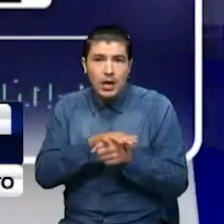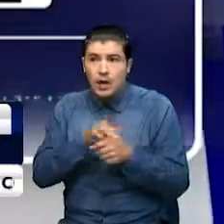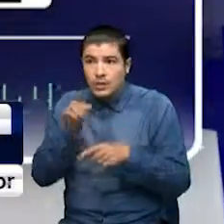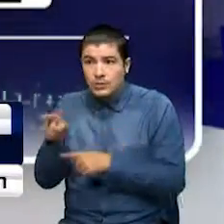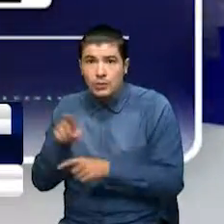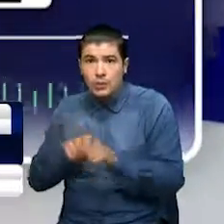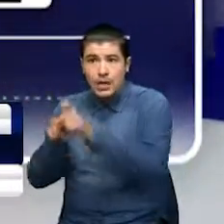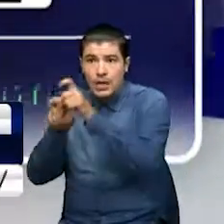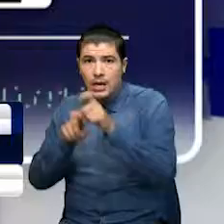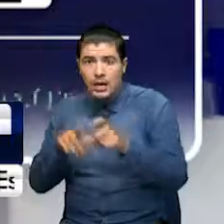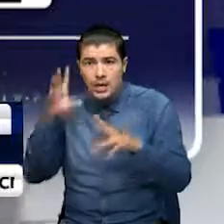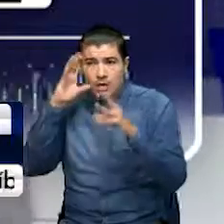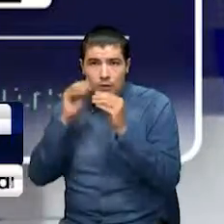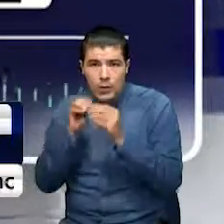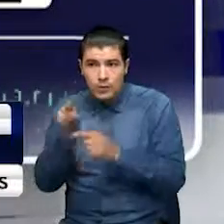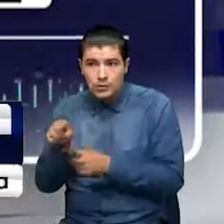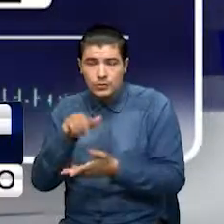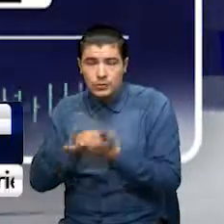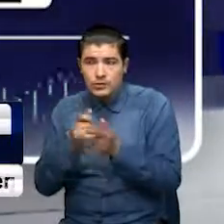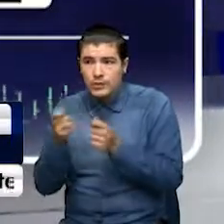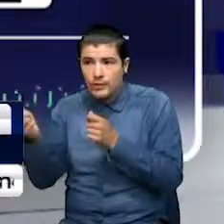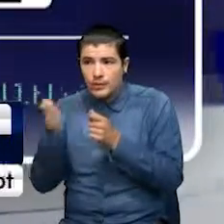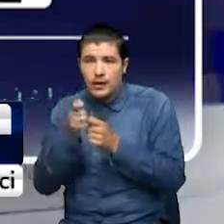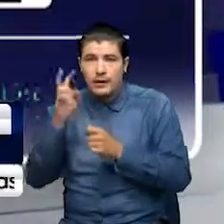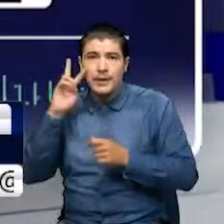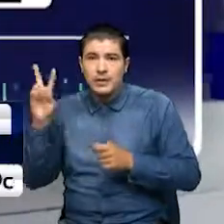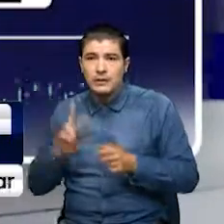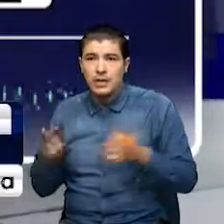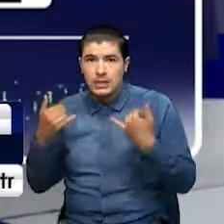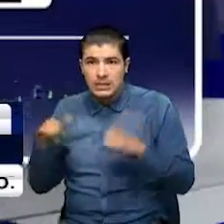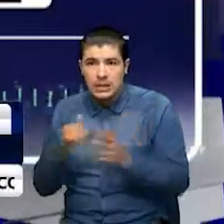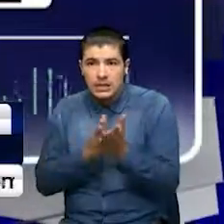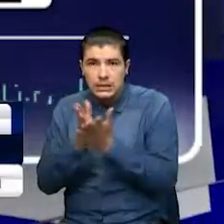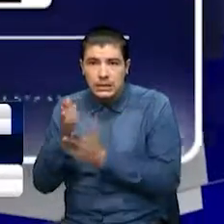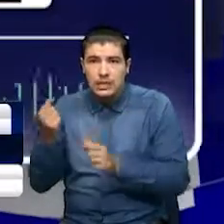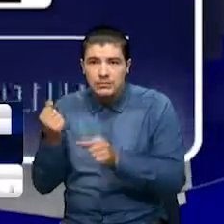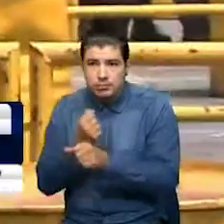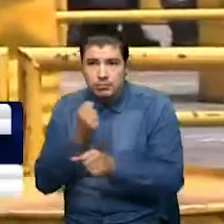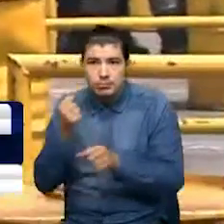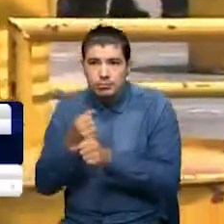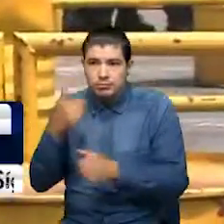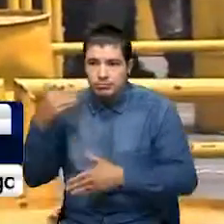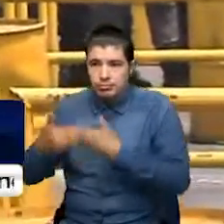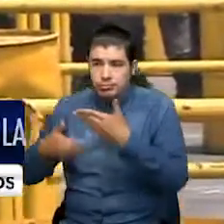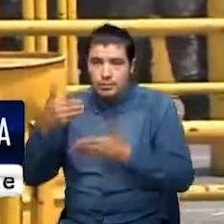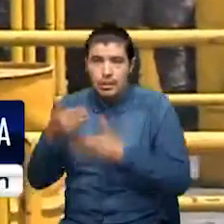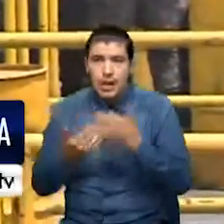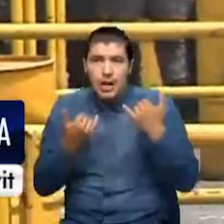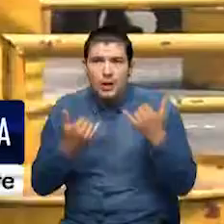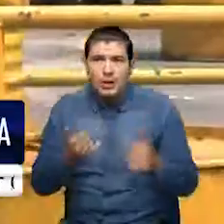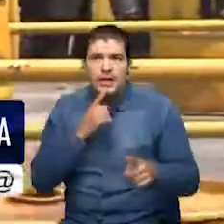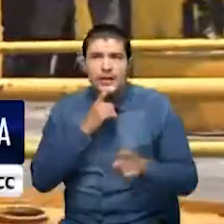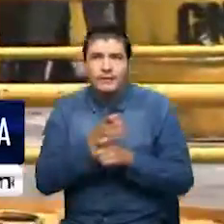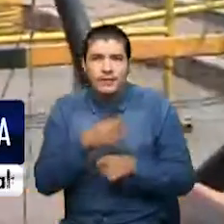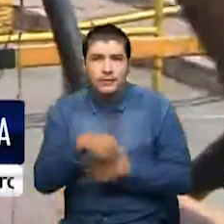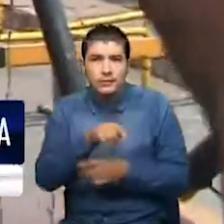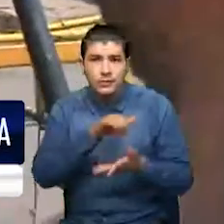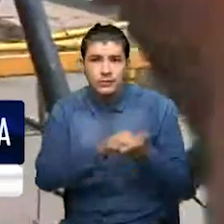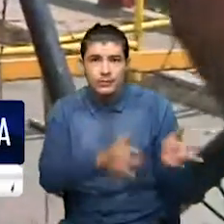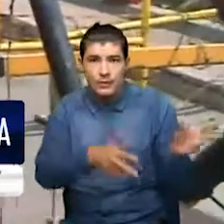o se planteará la conveniencia de la carta en vivo pegando pasando la carga los bloqueos en los puentes internacionales